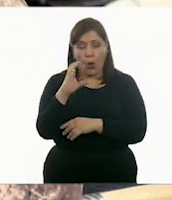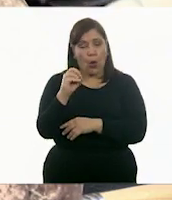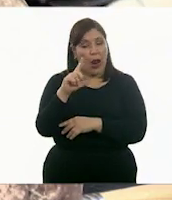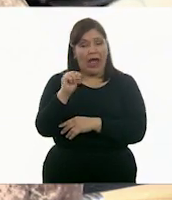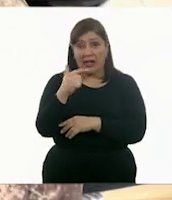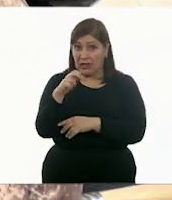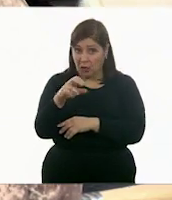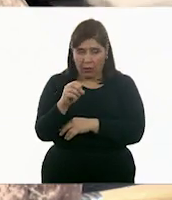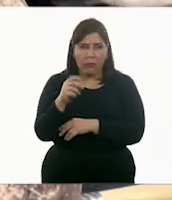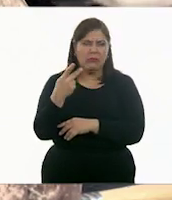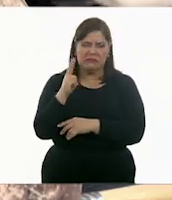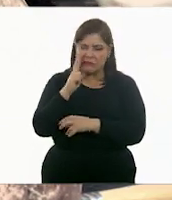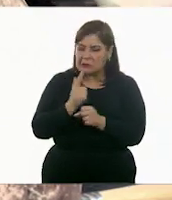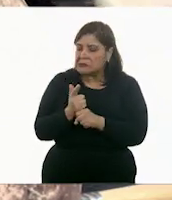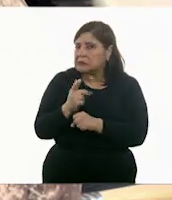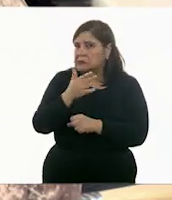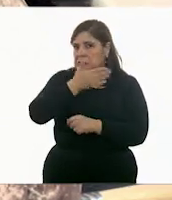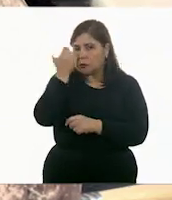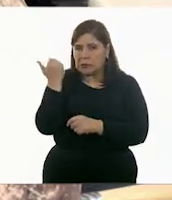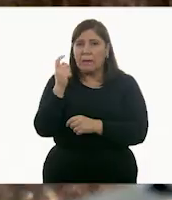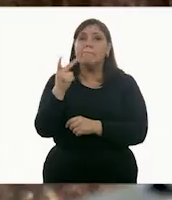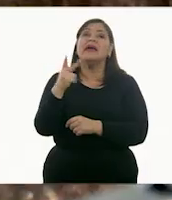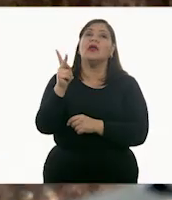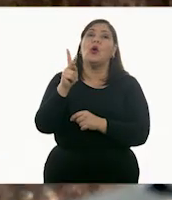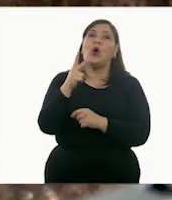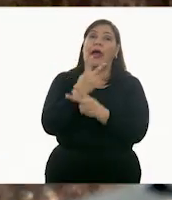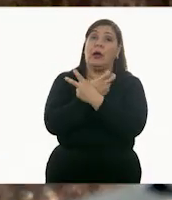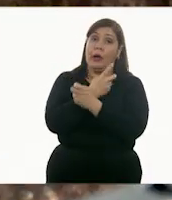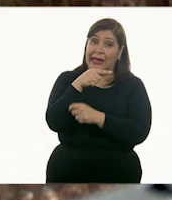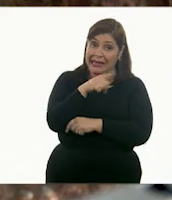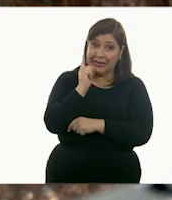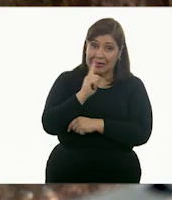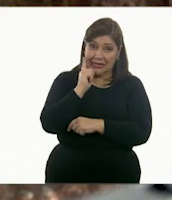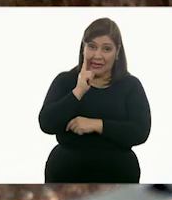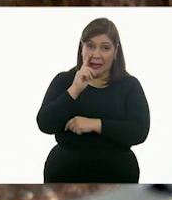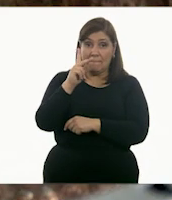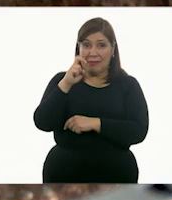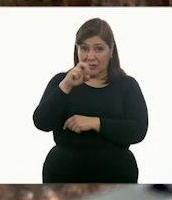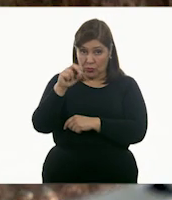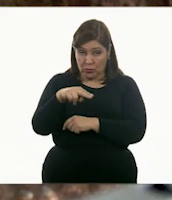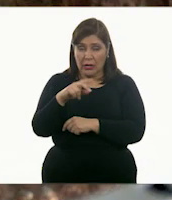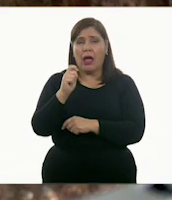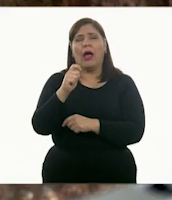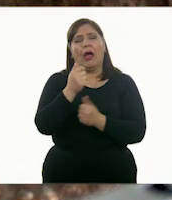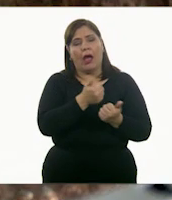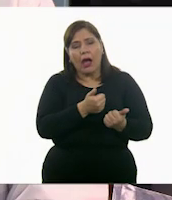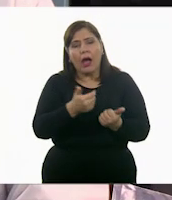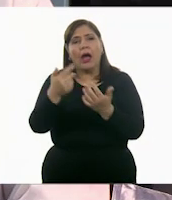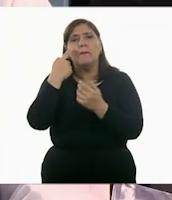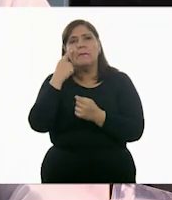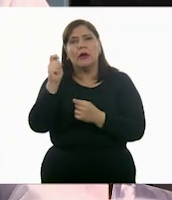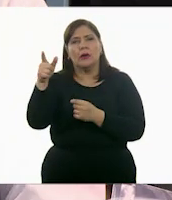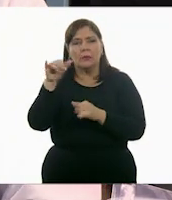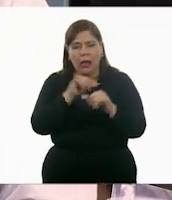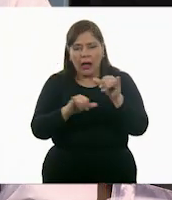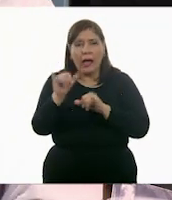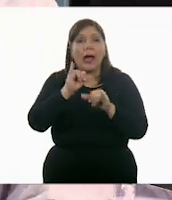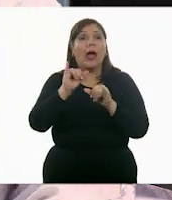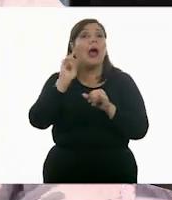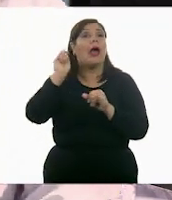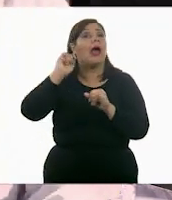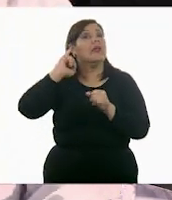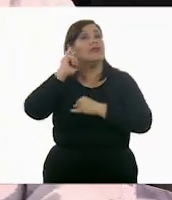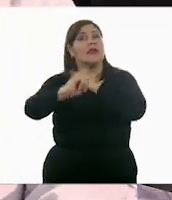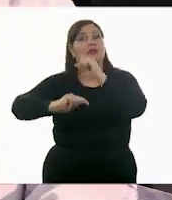su antigüedad. El esqueleto de la mujer del Peñón se lleva a un laboratorio que tenga un reconocimiento internacional.